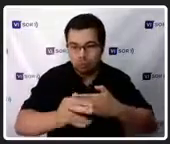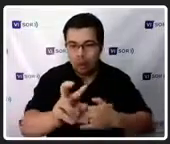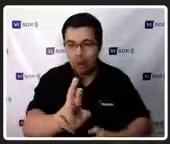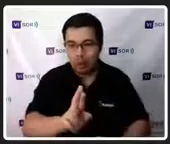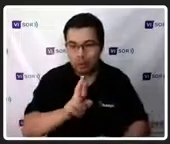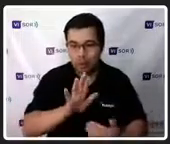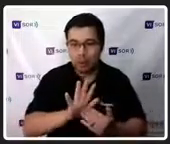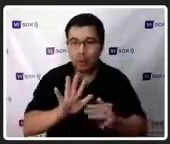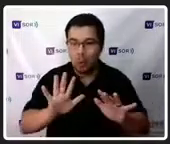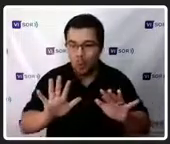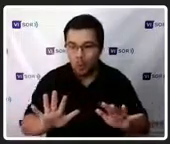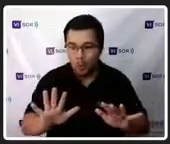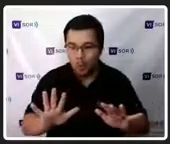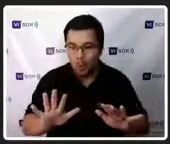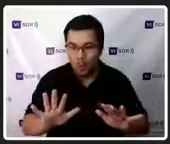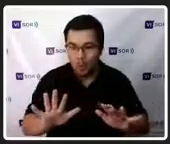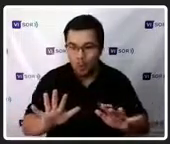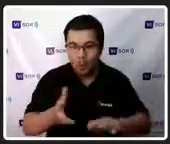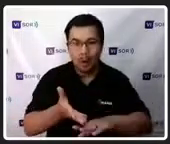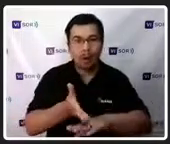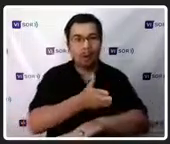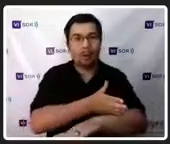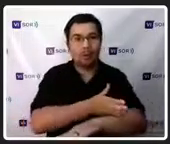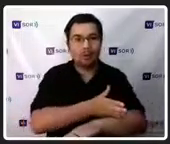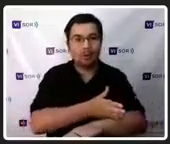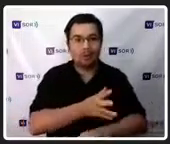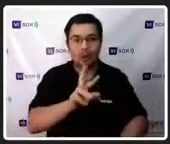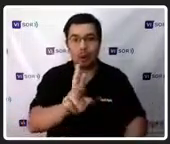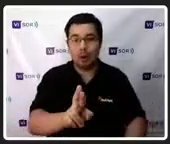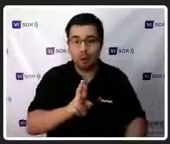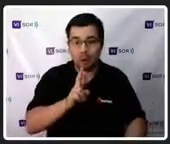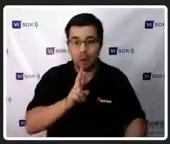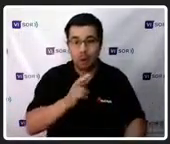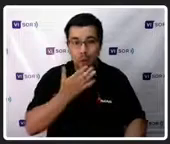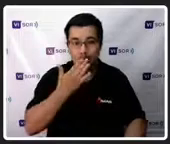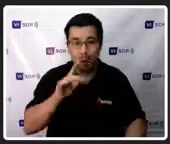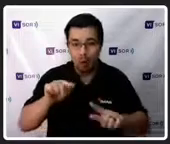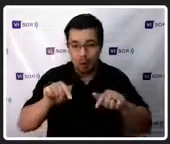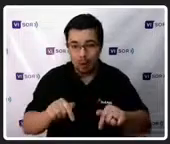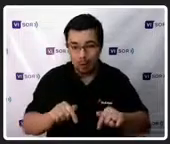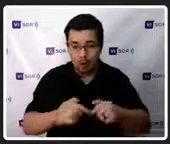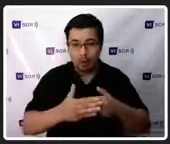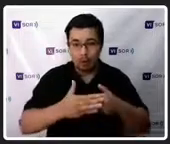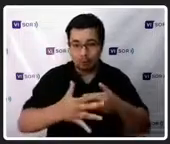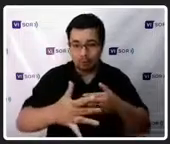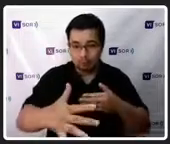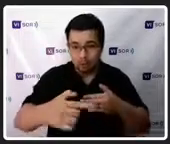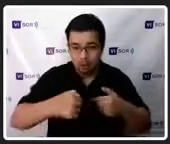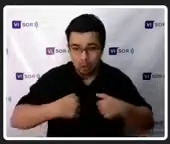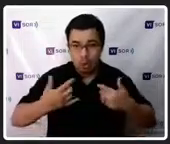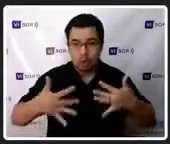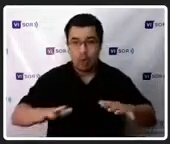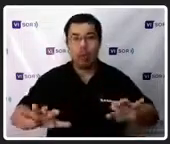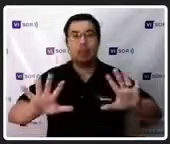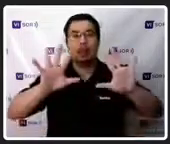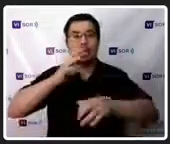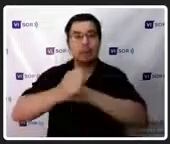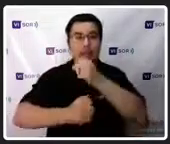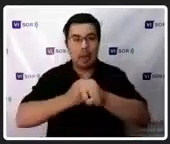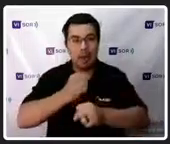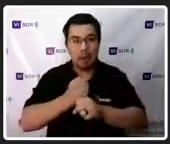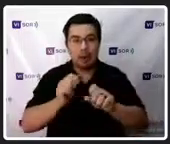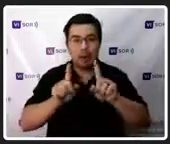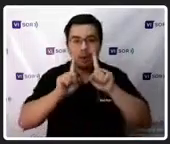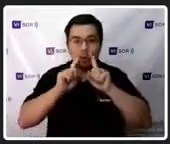inmediato, pero cada vez fue mejor, mejor, mejor. Actualmente yo ya llevo 10 años en el hotel Y actualmente el hotel está entre los tres